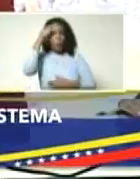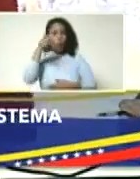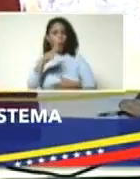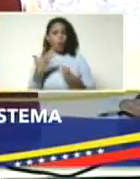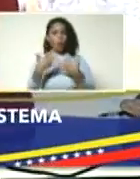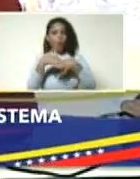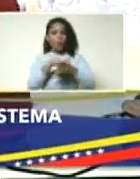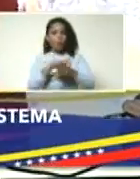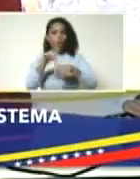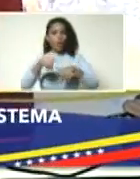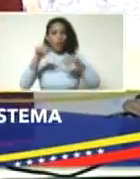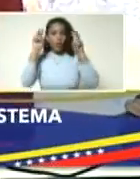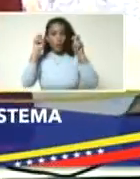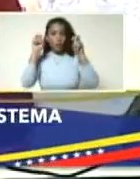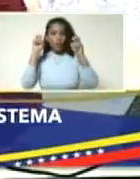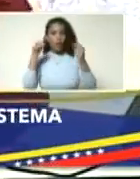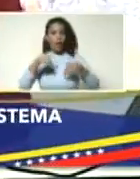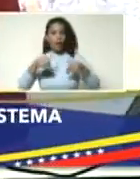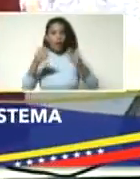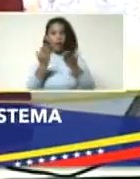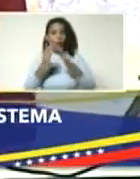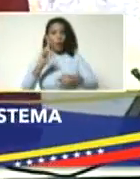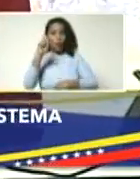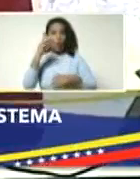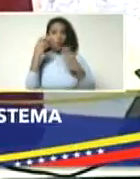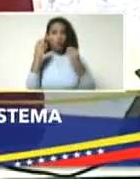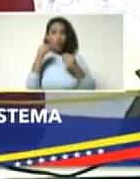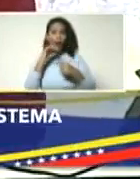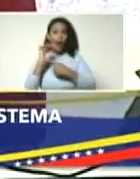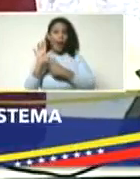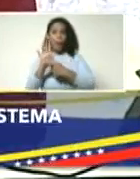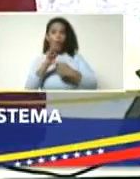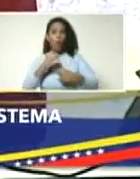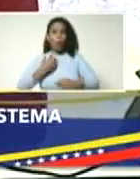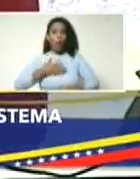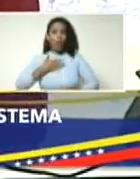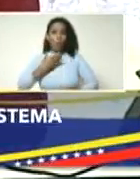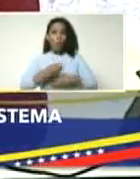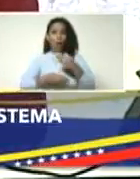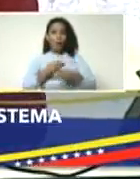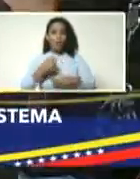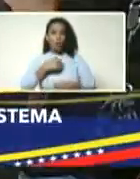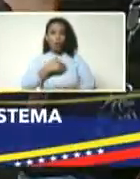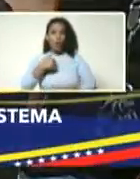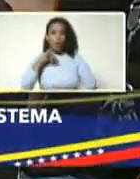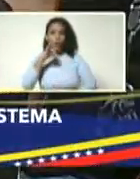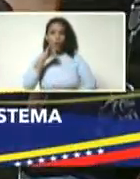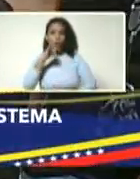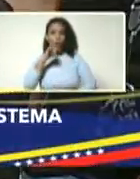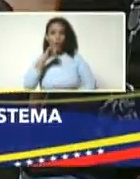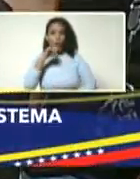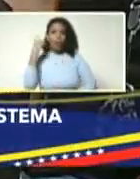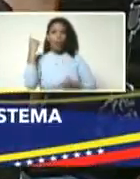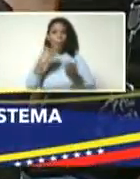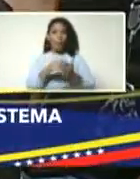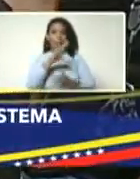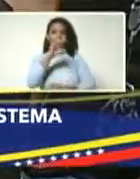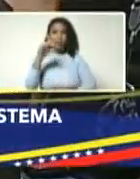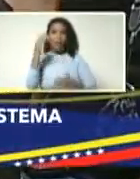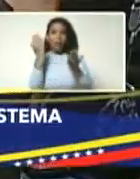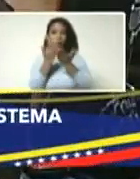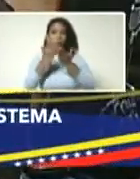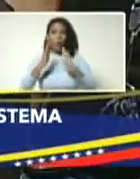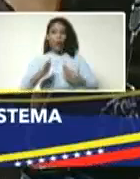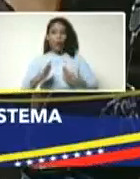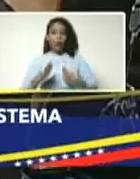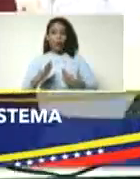esta nueva etapa. Esta escuela es uno de los muchos ejemplos que pudiéramos dar. Yo quiero informarle, presidente, que de las 1.300 escuelas,